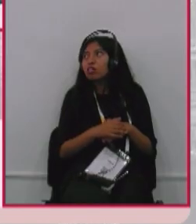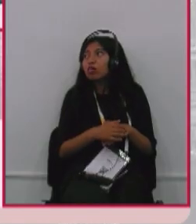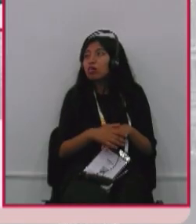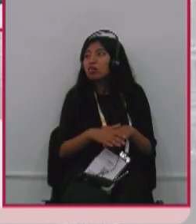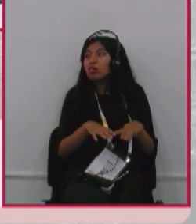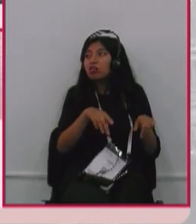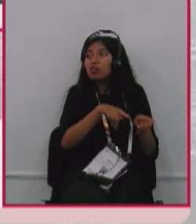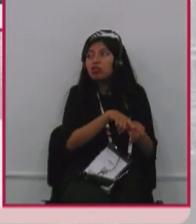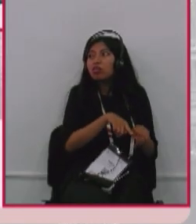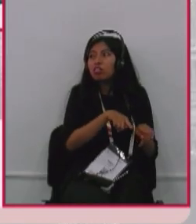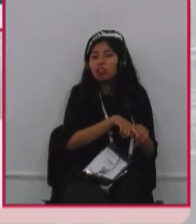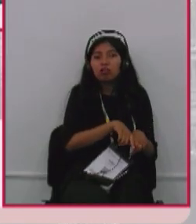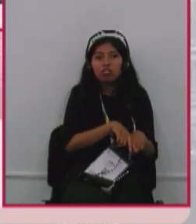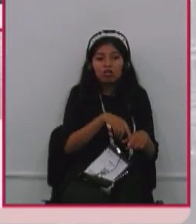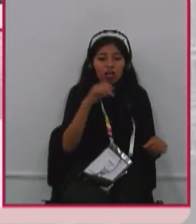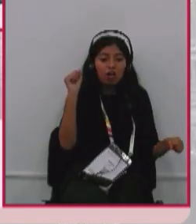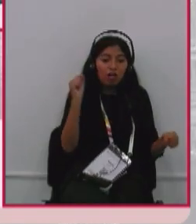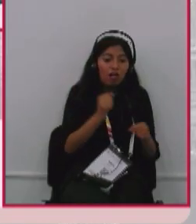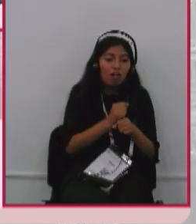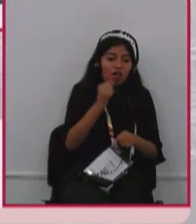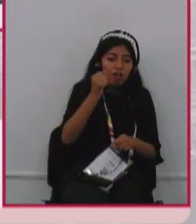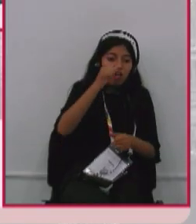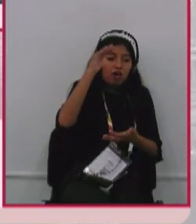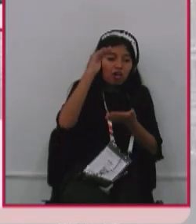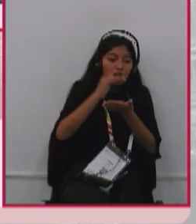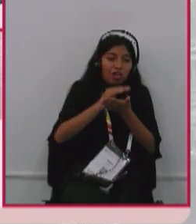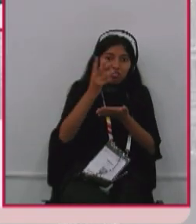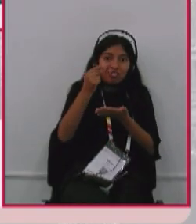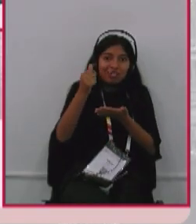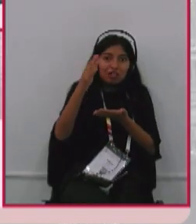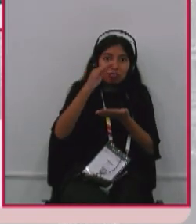Además de esto, logramos reducir costos,